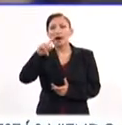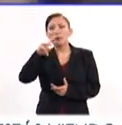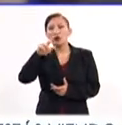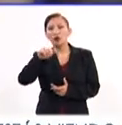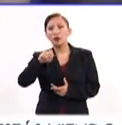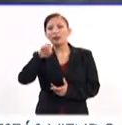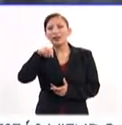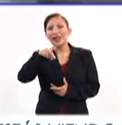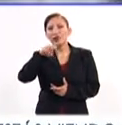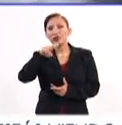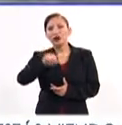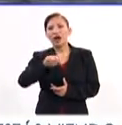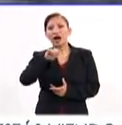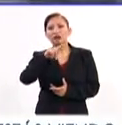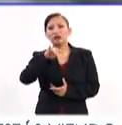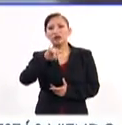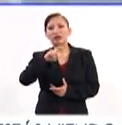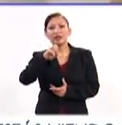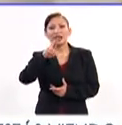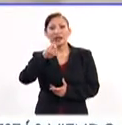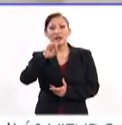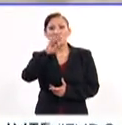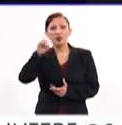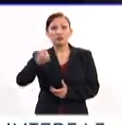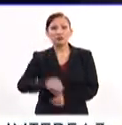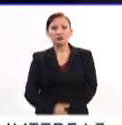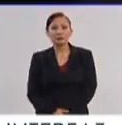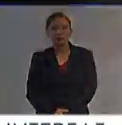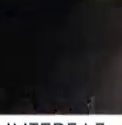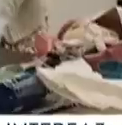Richard Burton, Antonio Gala y Darío Fo.